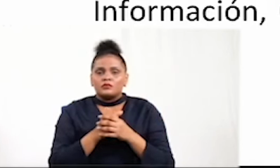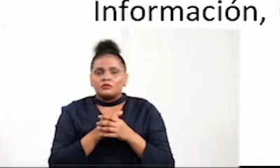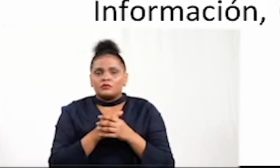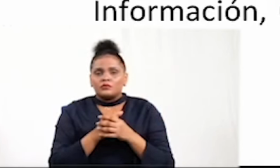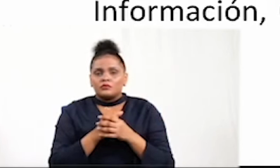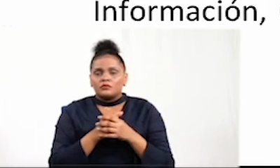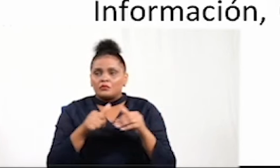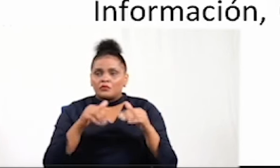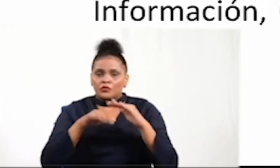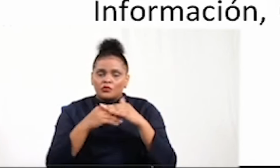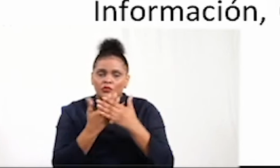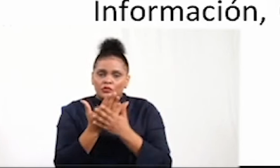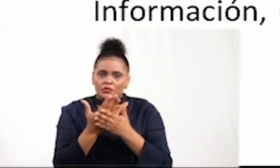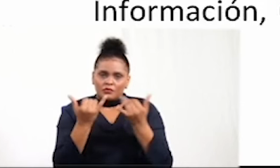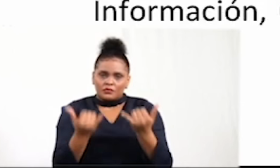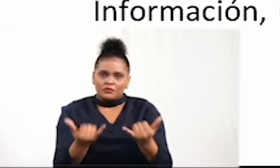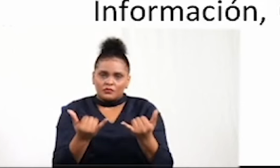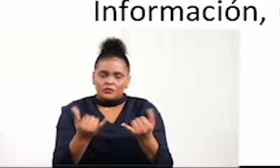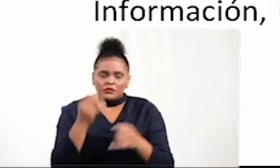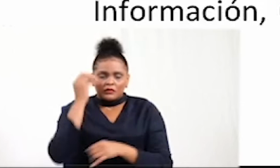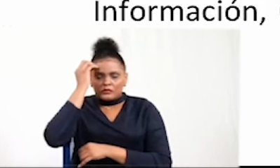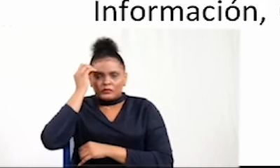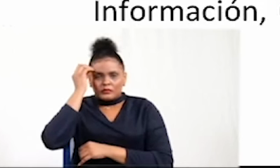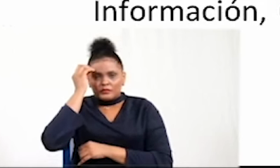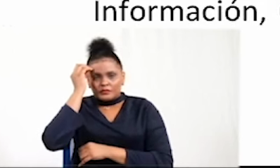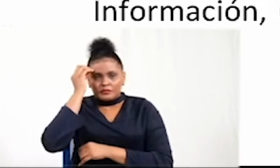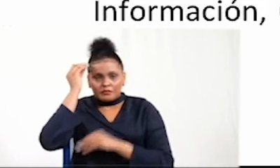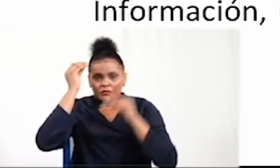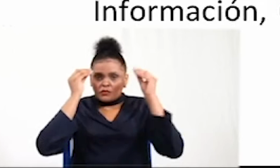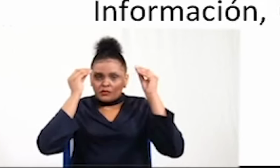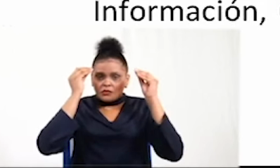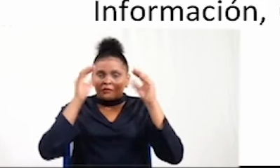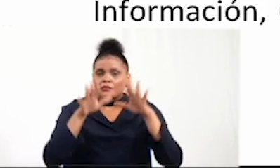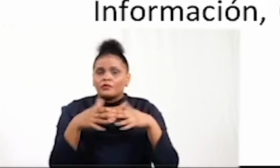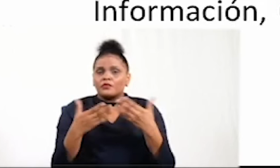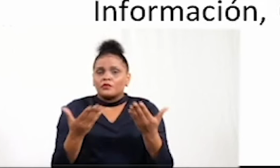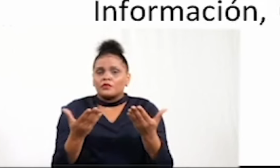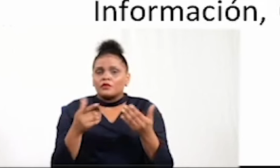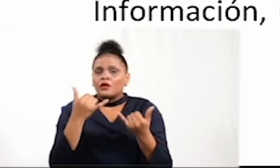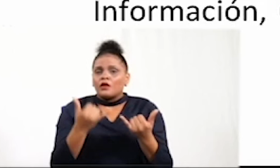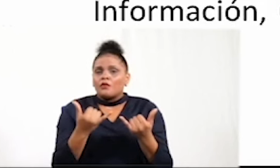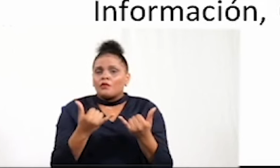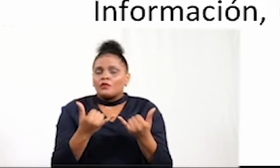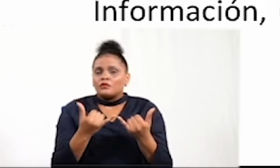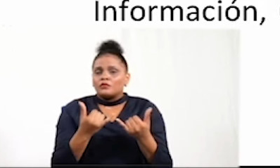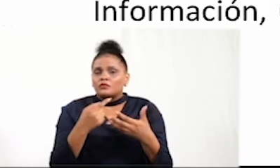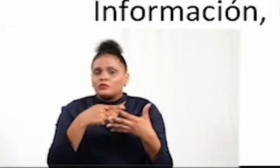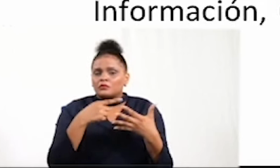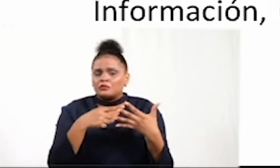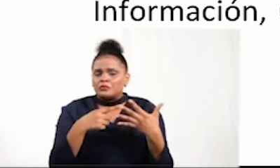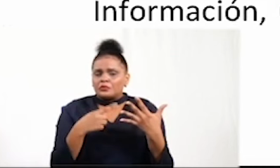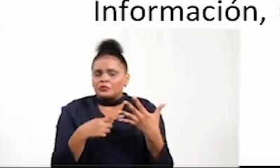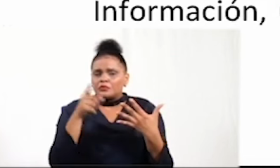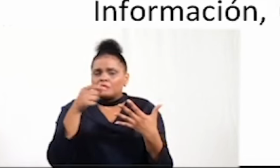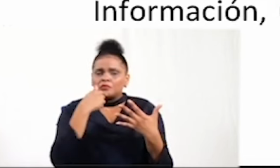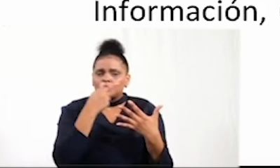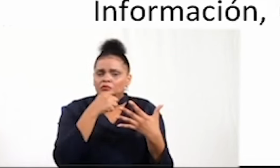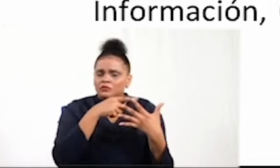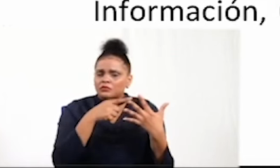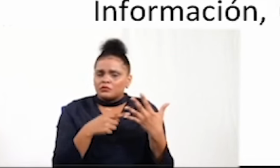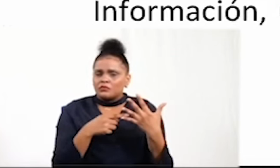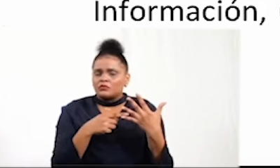del nuevo momento que va a ser analizado sino también porque va a permitir esta perspectiva histórica que ya ha mencionado es decir vamos